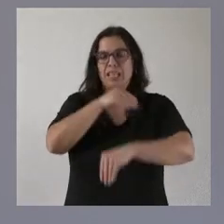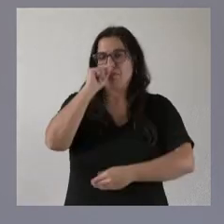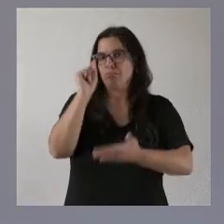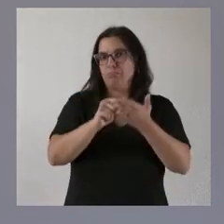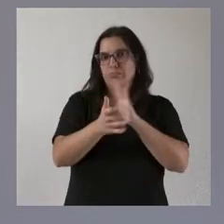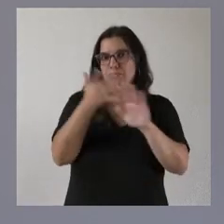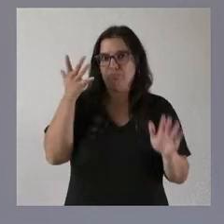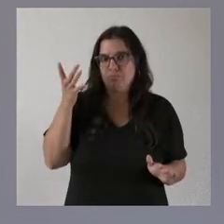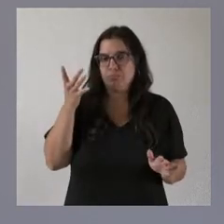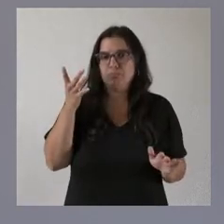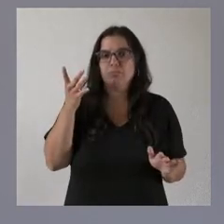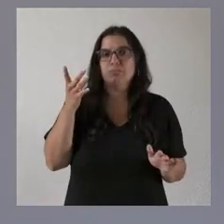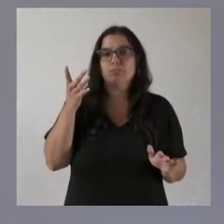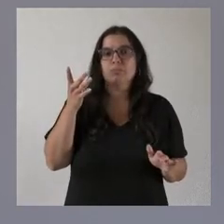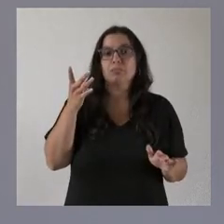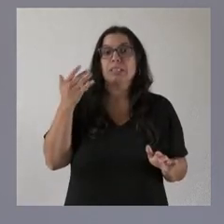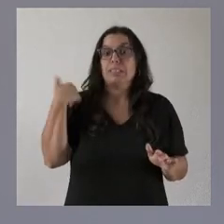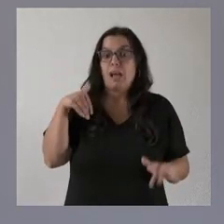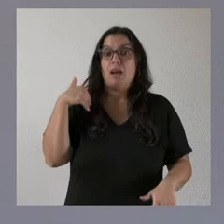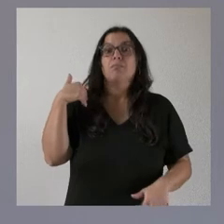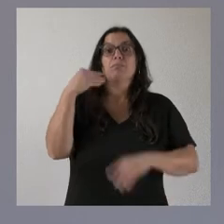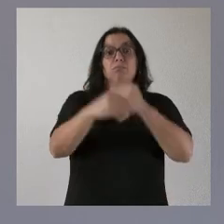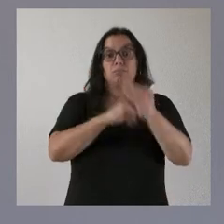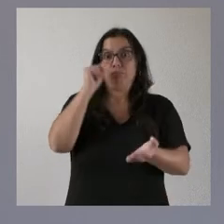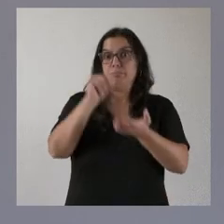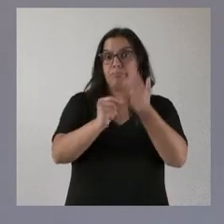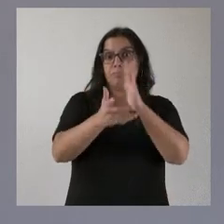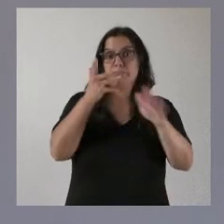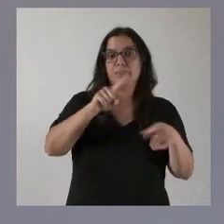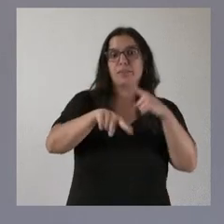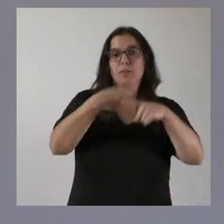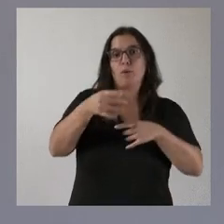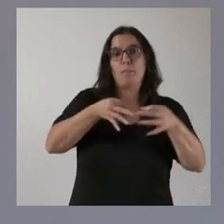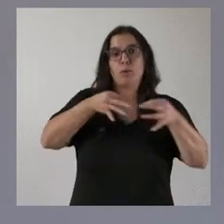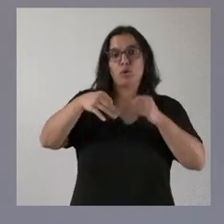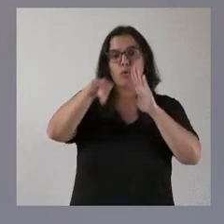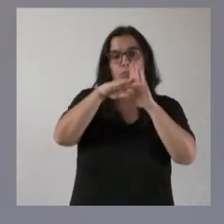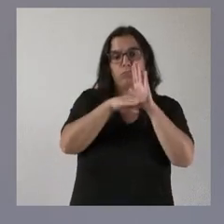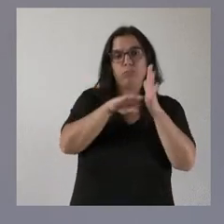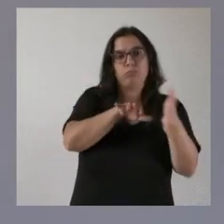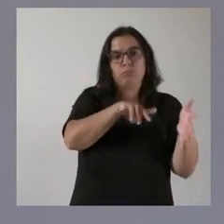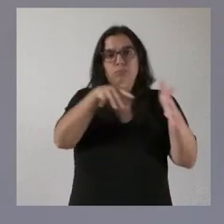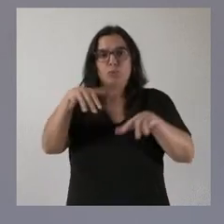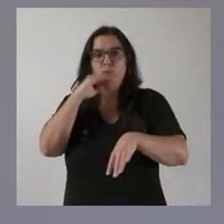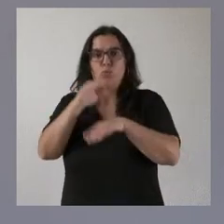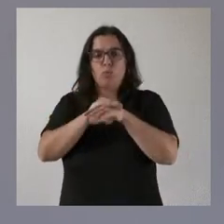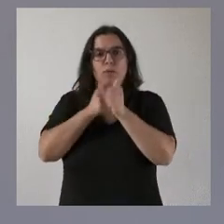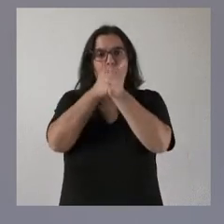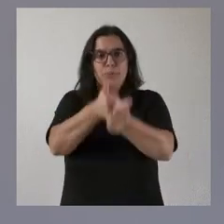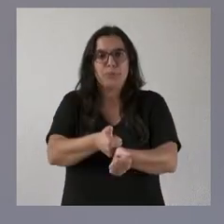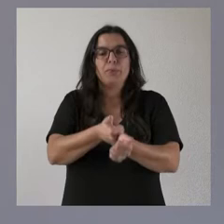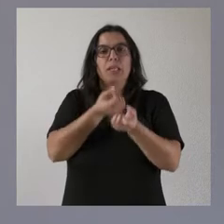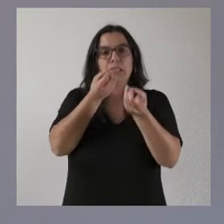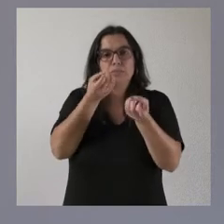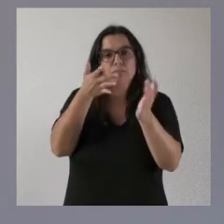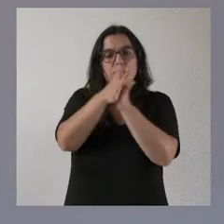y una vez actuado con rapidez se aplican los protocolos se da cuenta de ello y se tiene cercanía con las personas